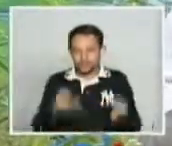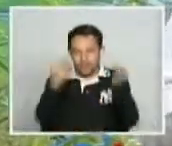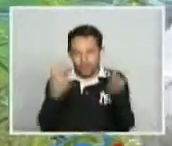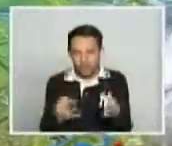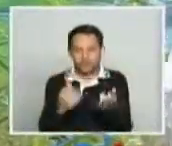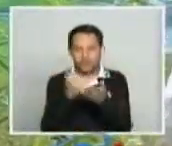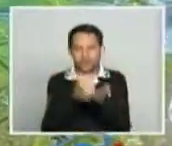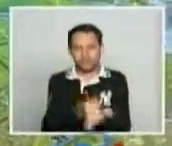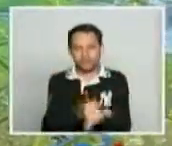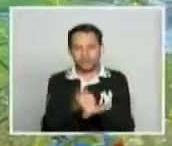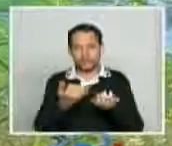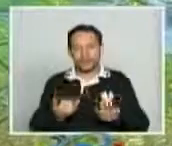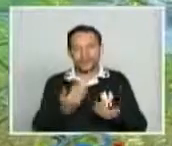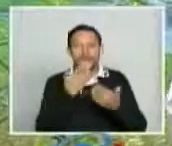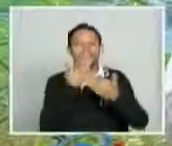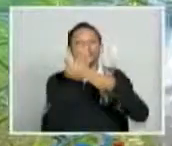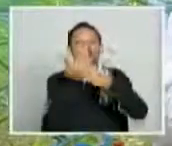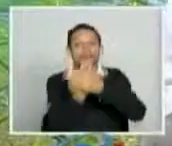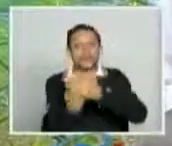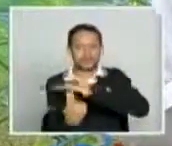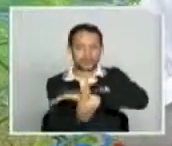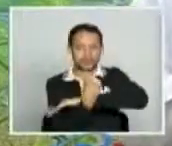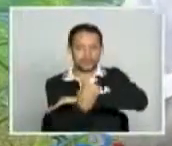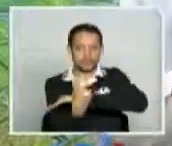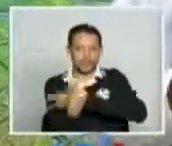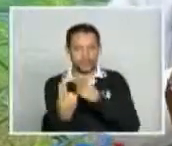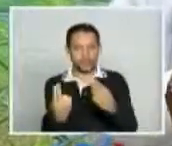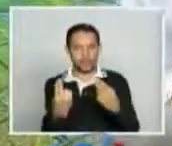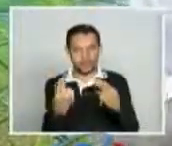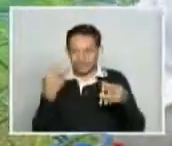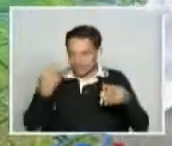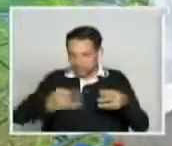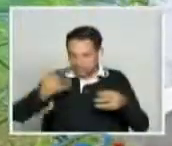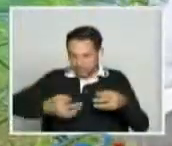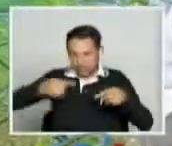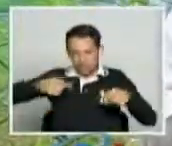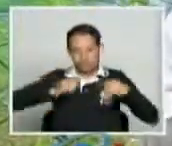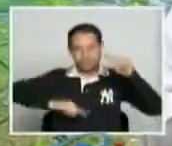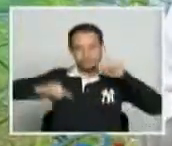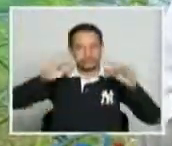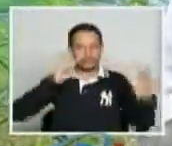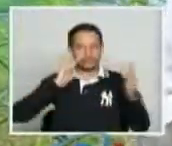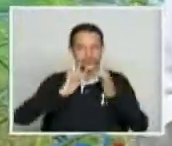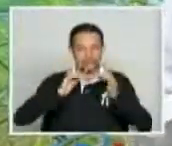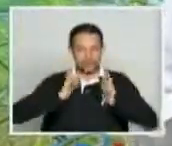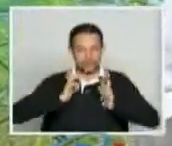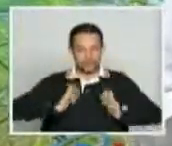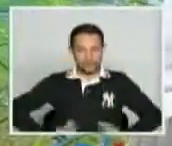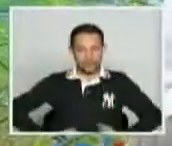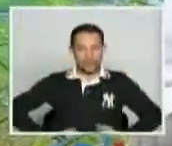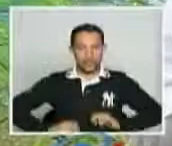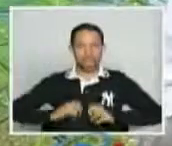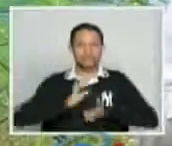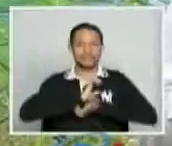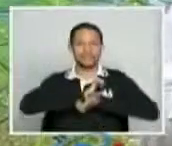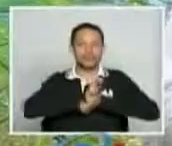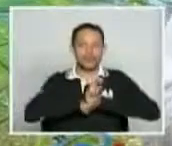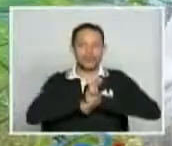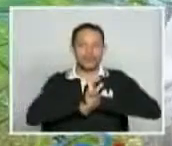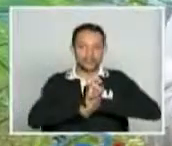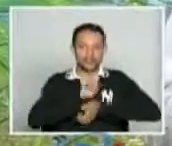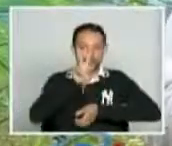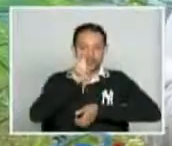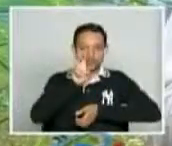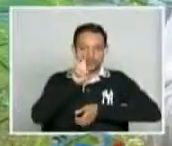del tratamiento. A todos ustedes, muchas gracias por estar con nosotros en este espacio. No olviden que es a las 5 de la mañana y 7